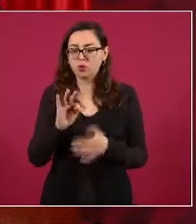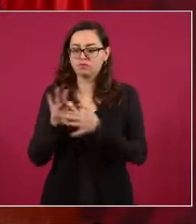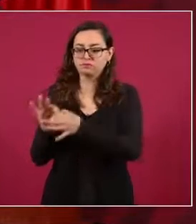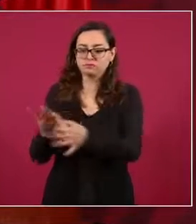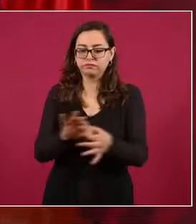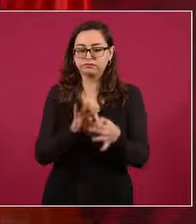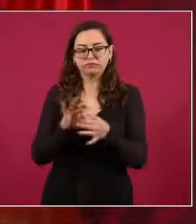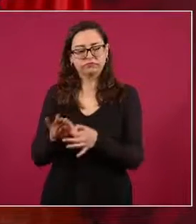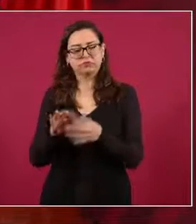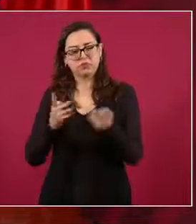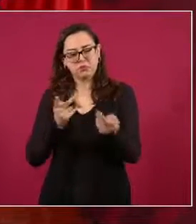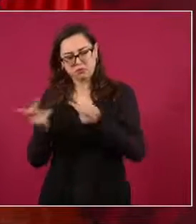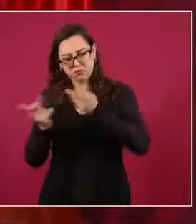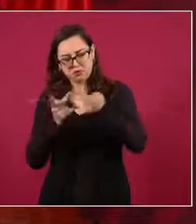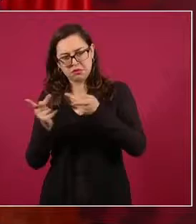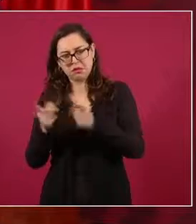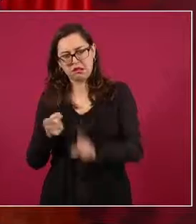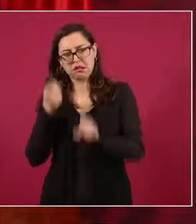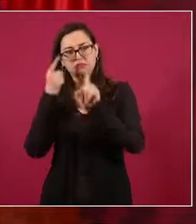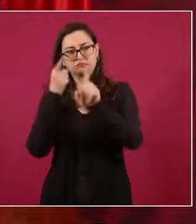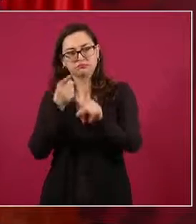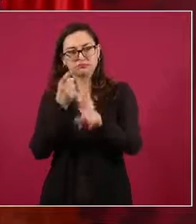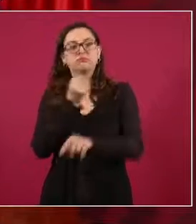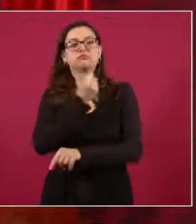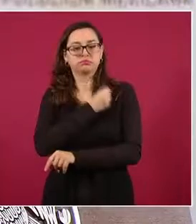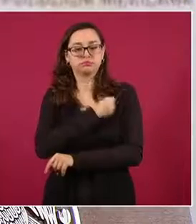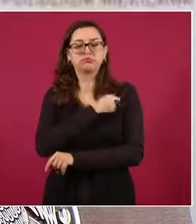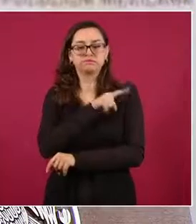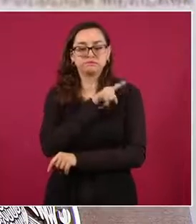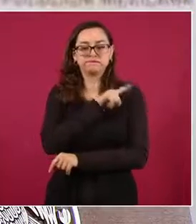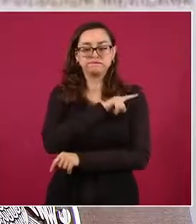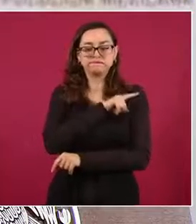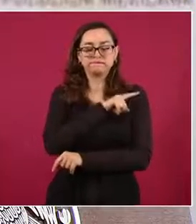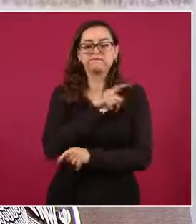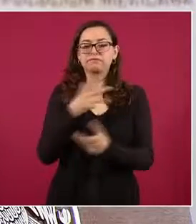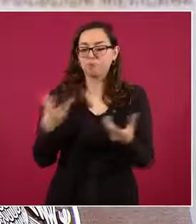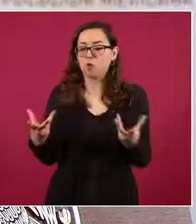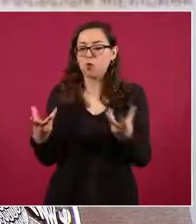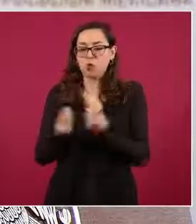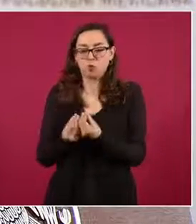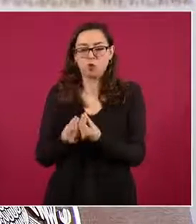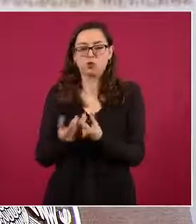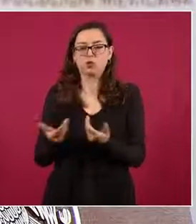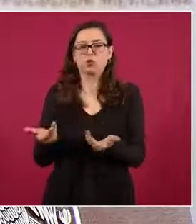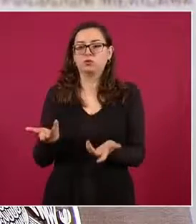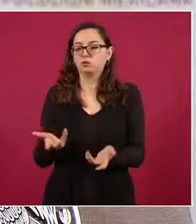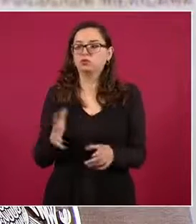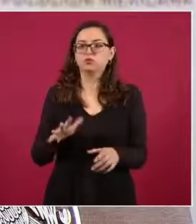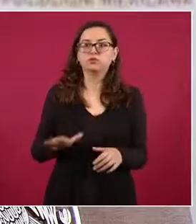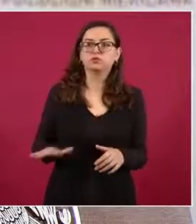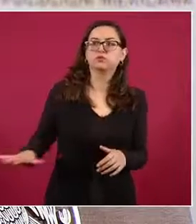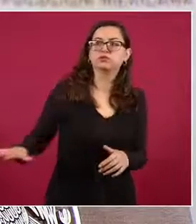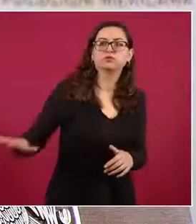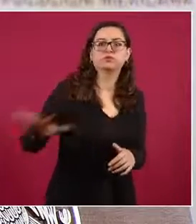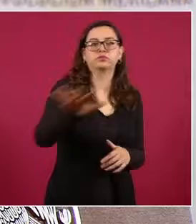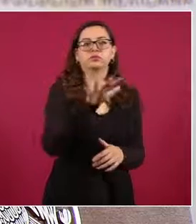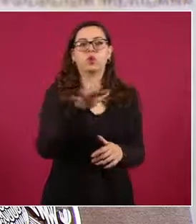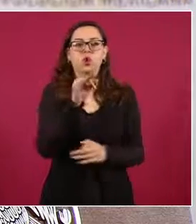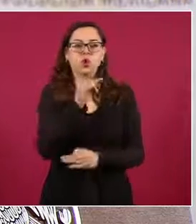estrategia es una estrategia no solamente de salud, del sector salud, sino que coordina a prácticamente todas las